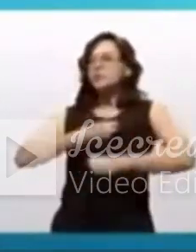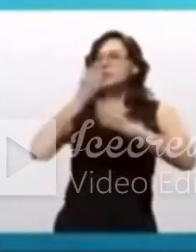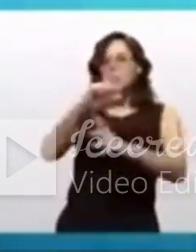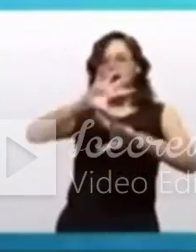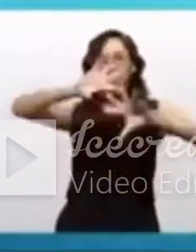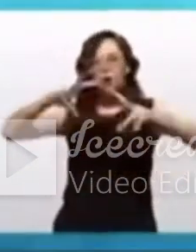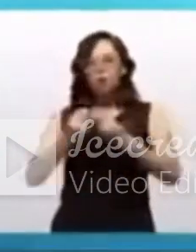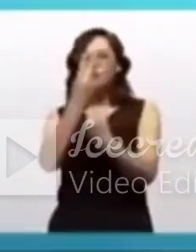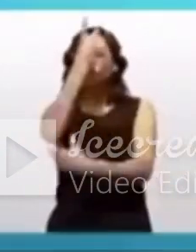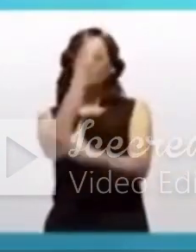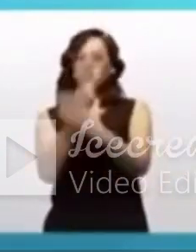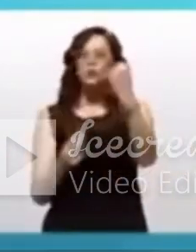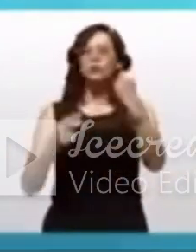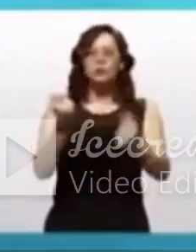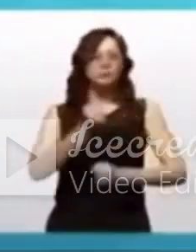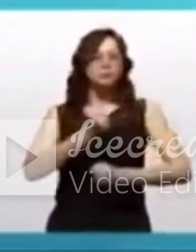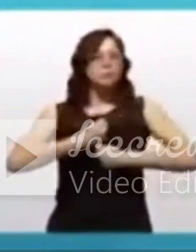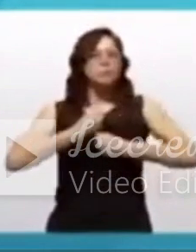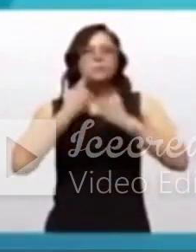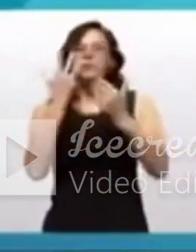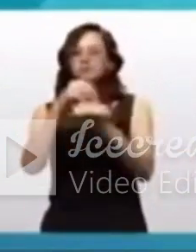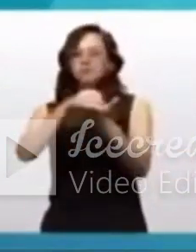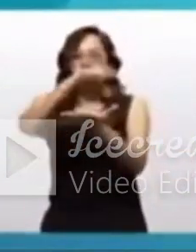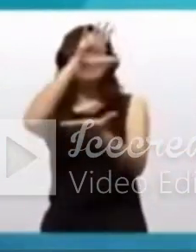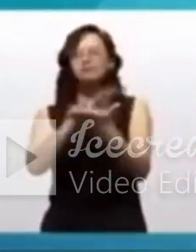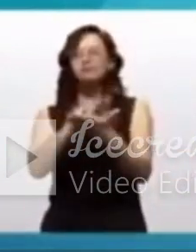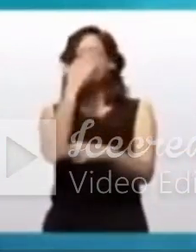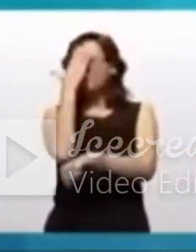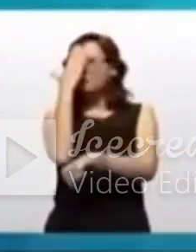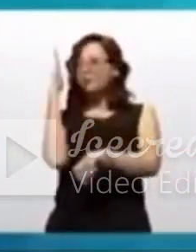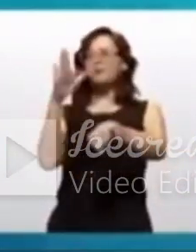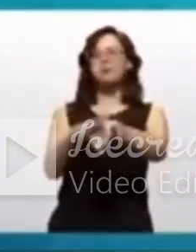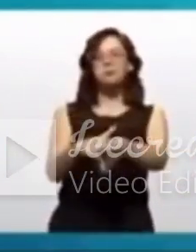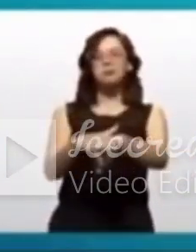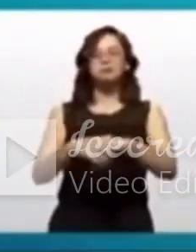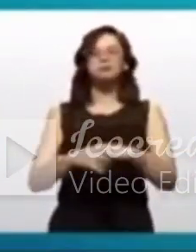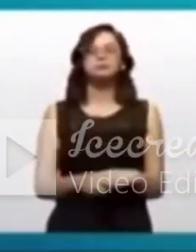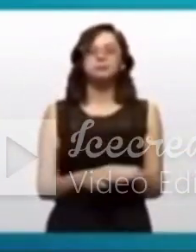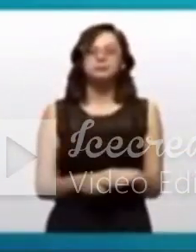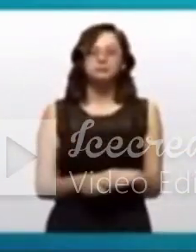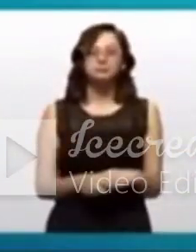funden para contar una experiencia que quede grabada en la mente de cualquier lector.